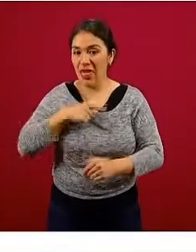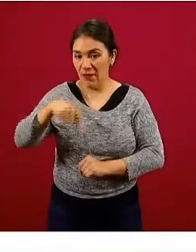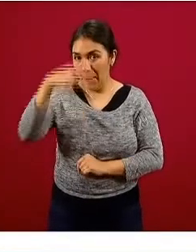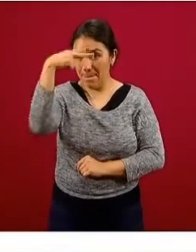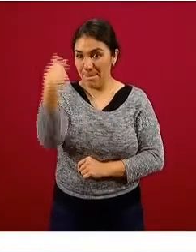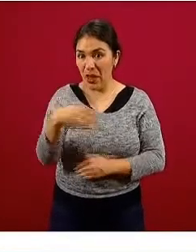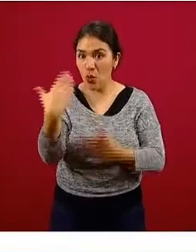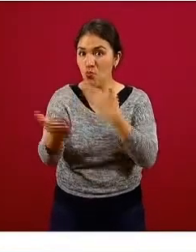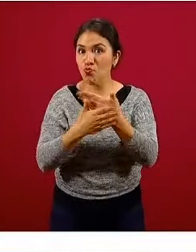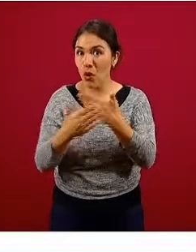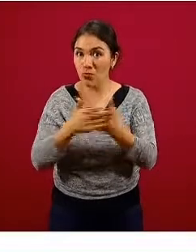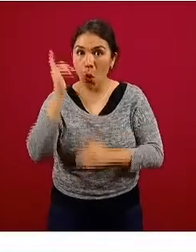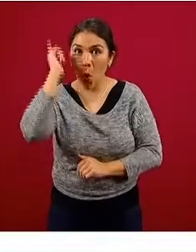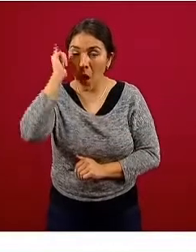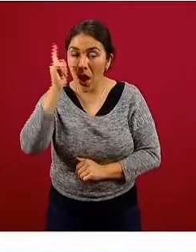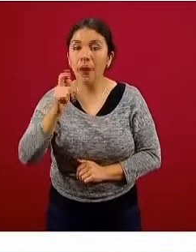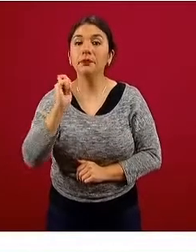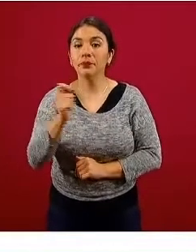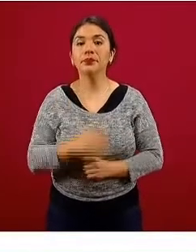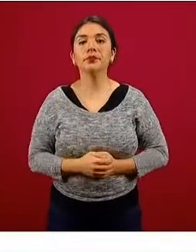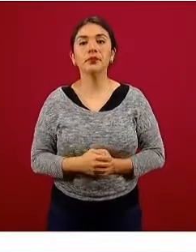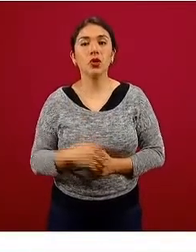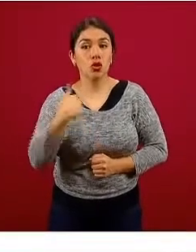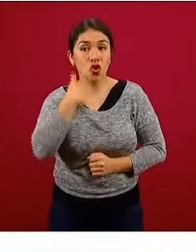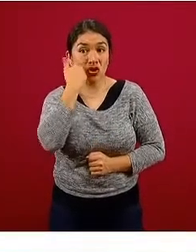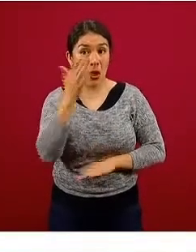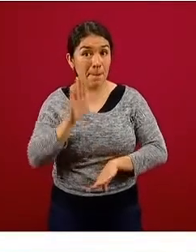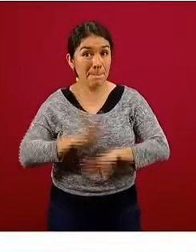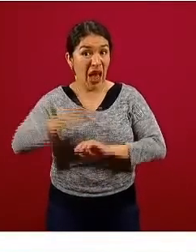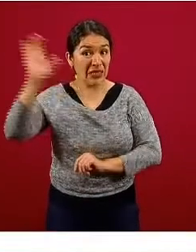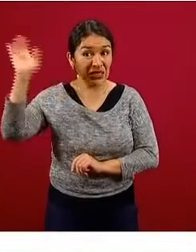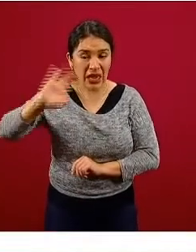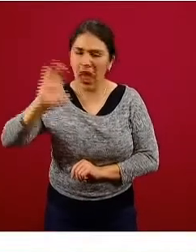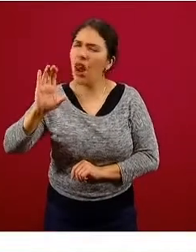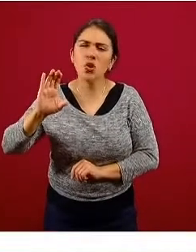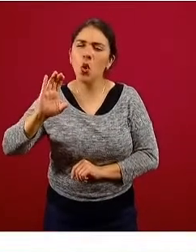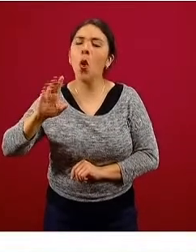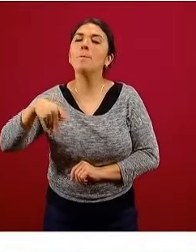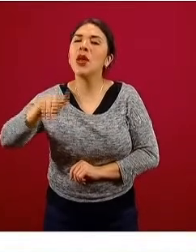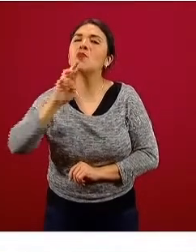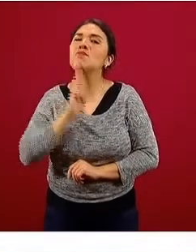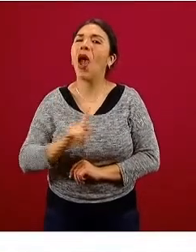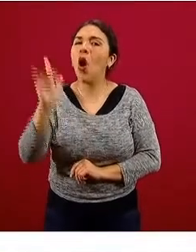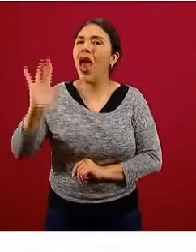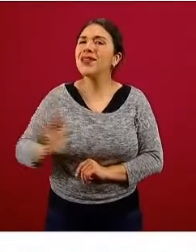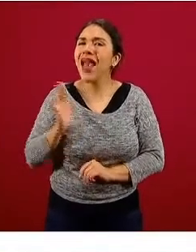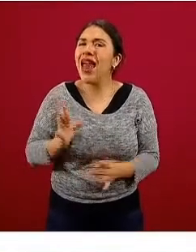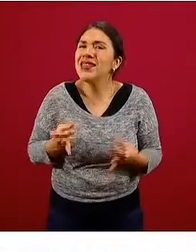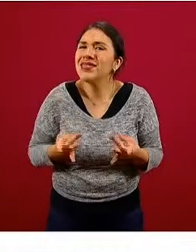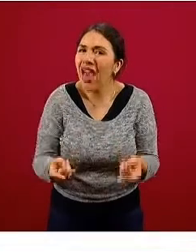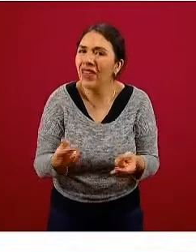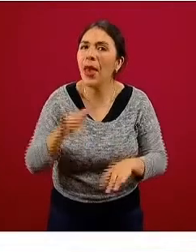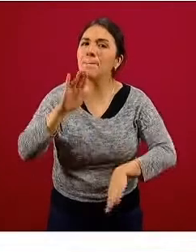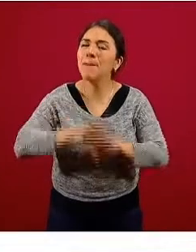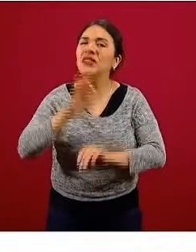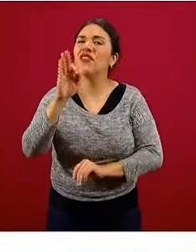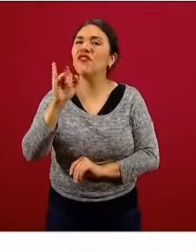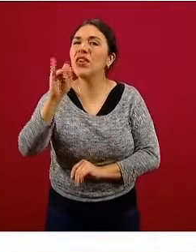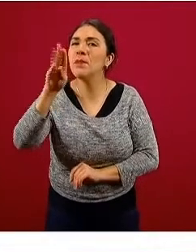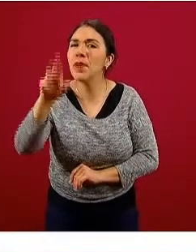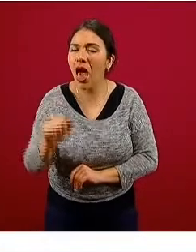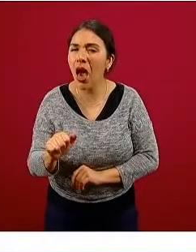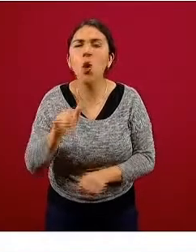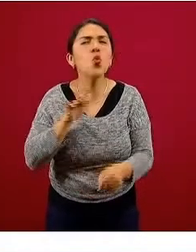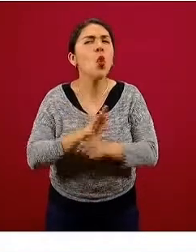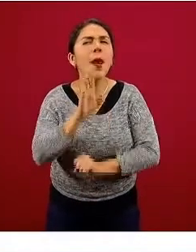México para los siguientes años? No queremos aumentar cereales, pero sí la calidad, más cereales altos en fibra.